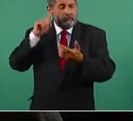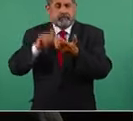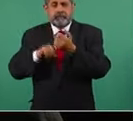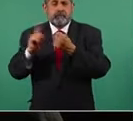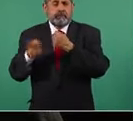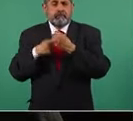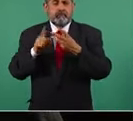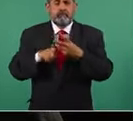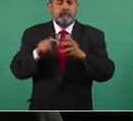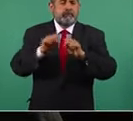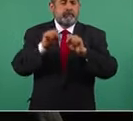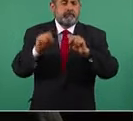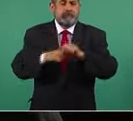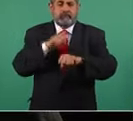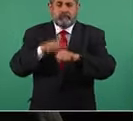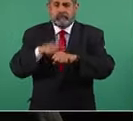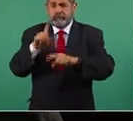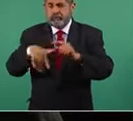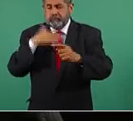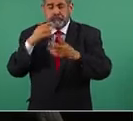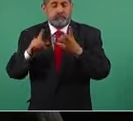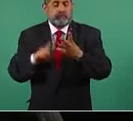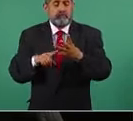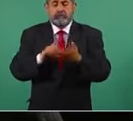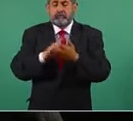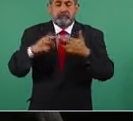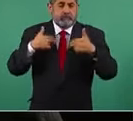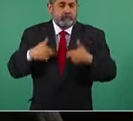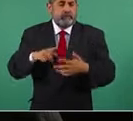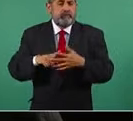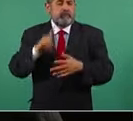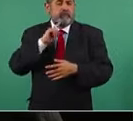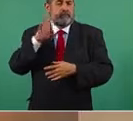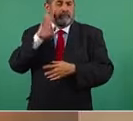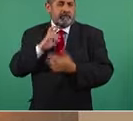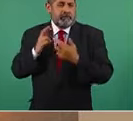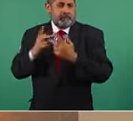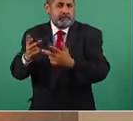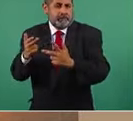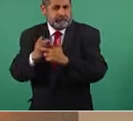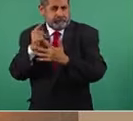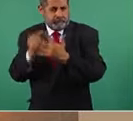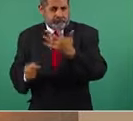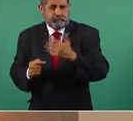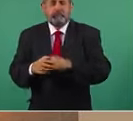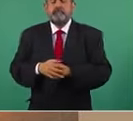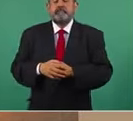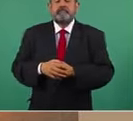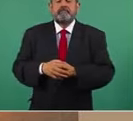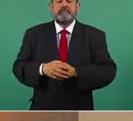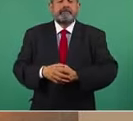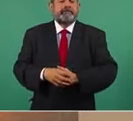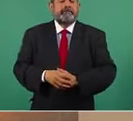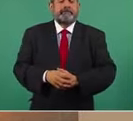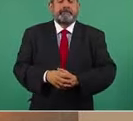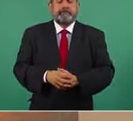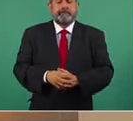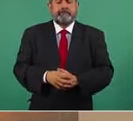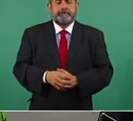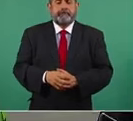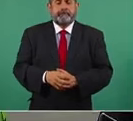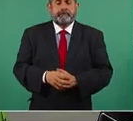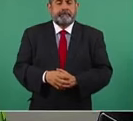anticorrupción, derechos humanos, mando liderazgo, feminicidio, desarrollo humano. Adelante.